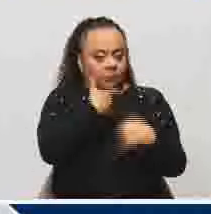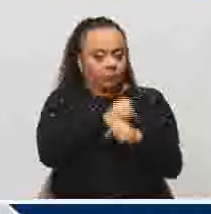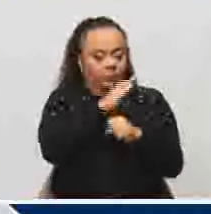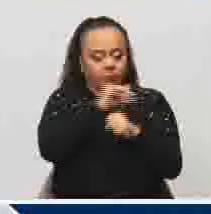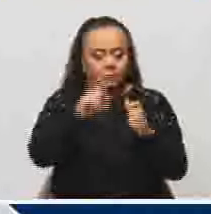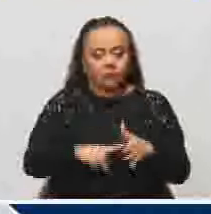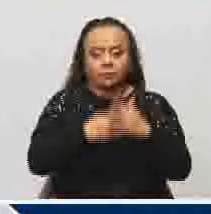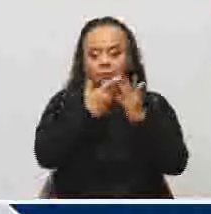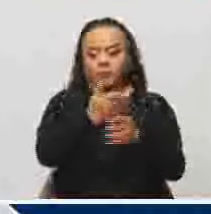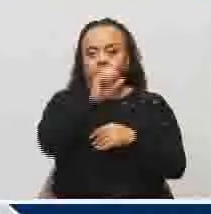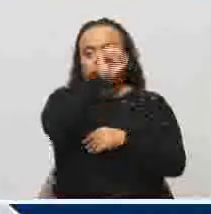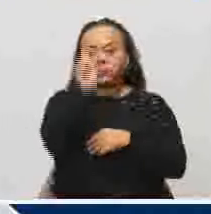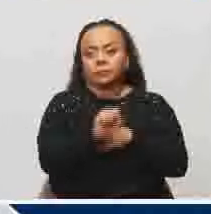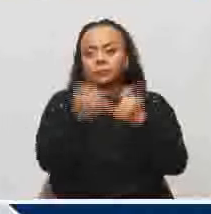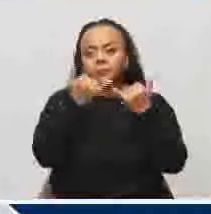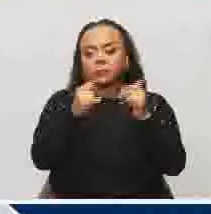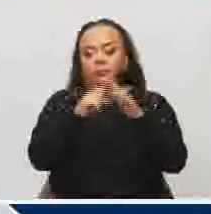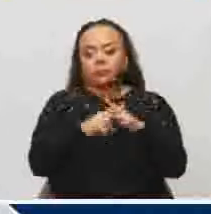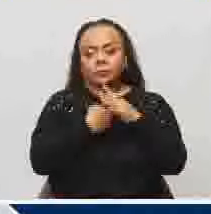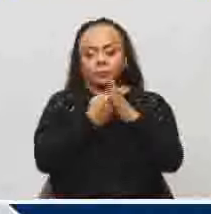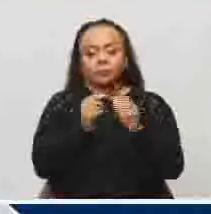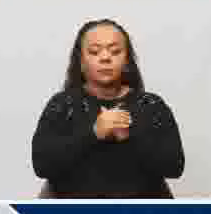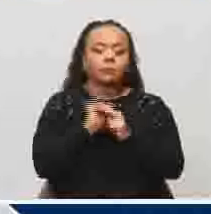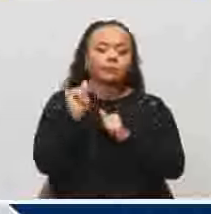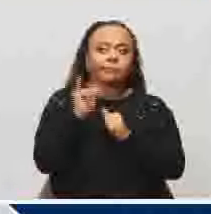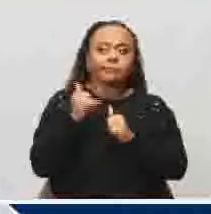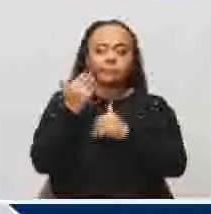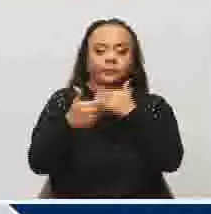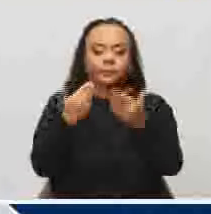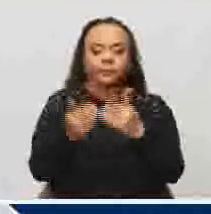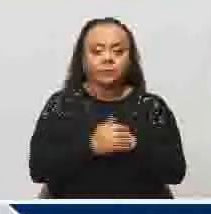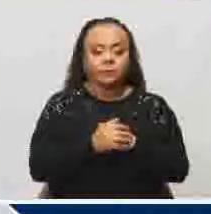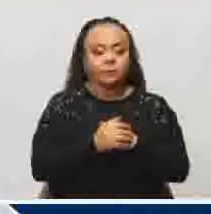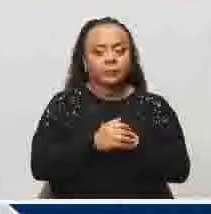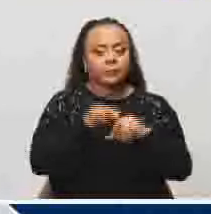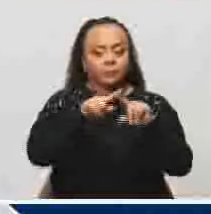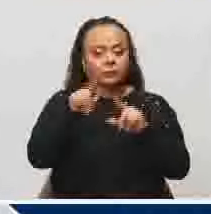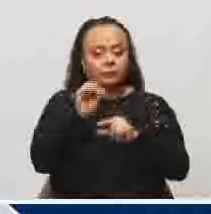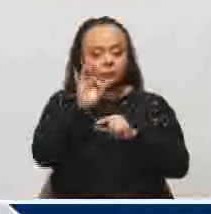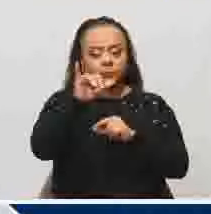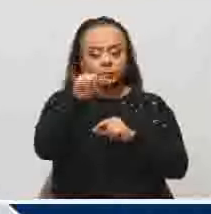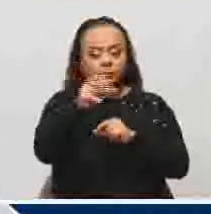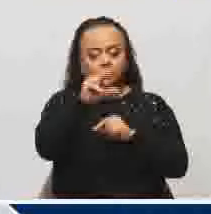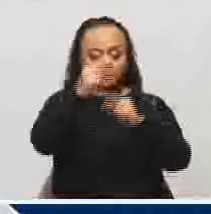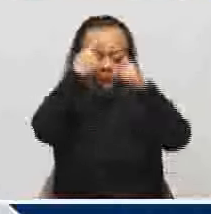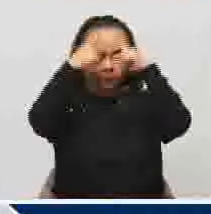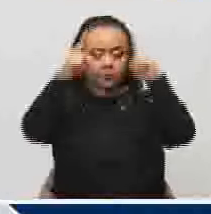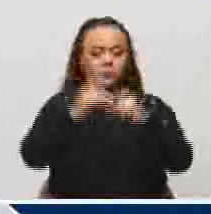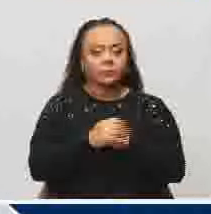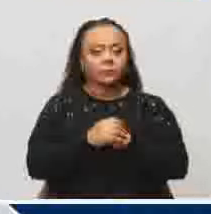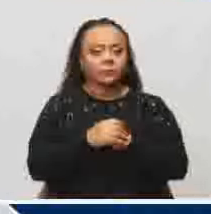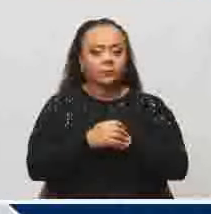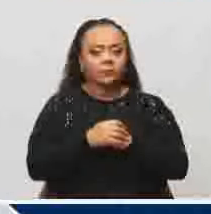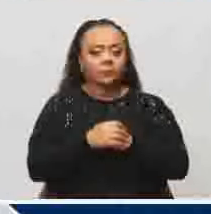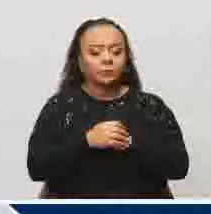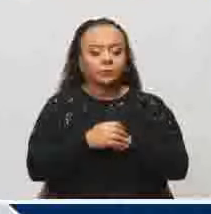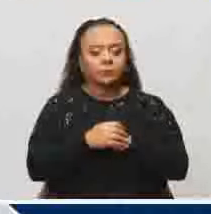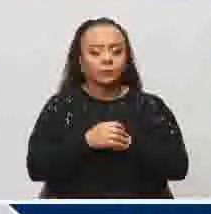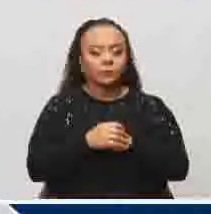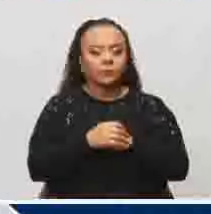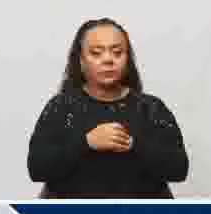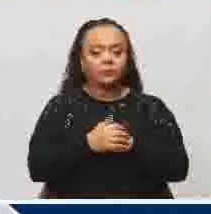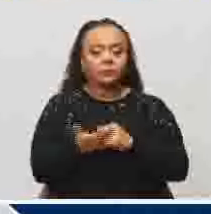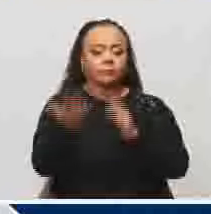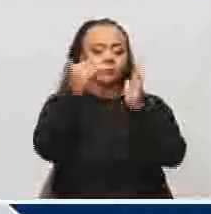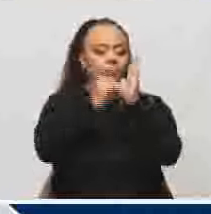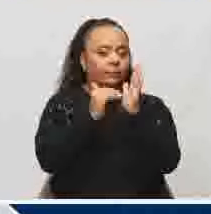ahí yo creo que el saprisa ya entra en una Estela de evolución pero si el jueves no logra ganar empieza un